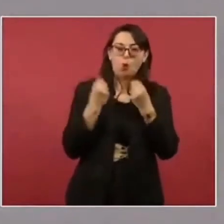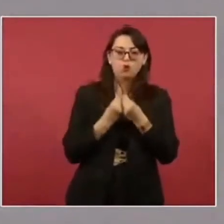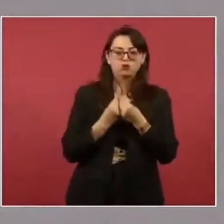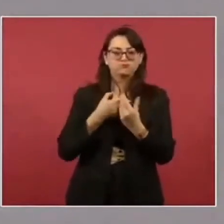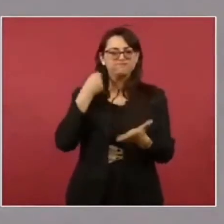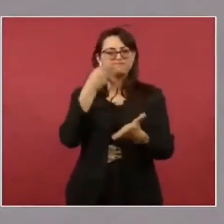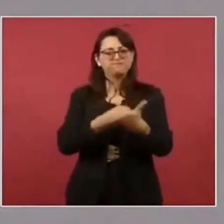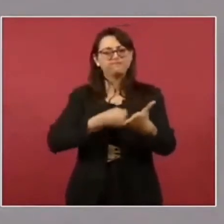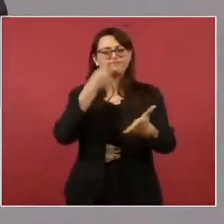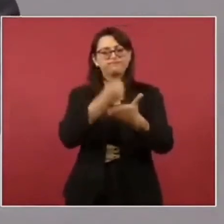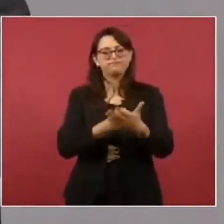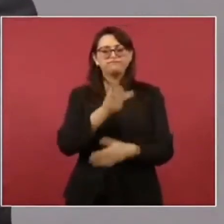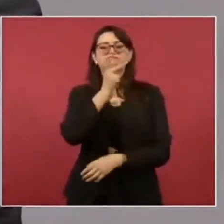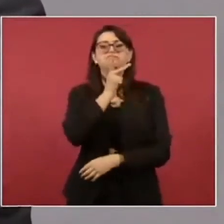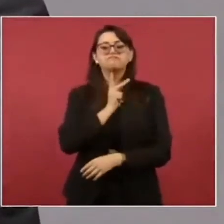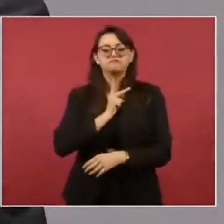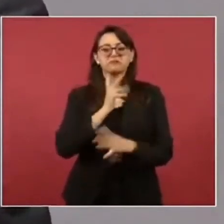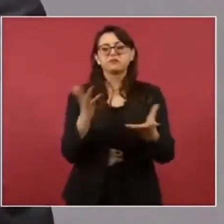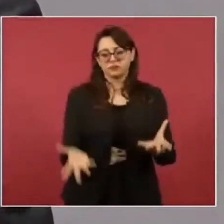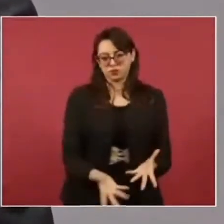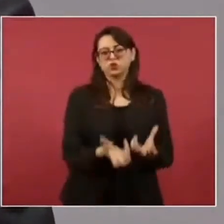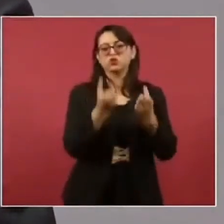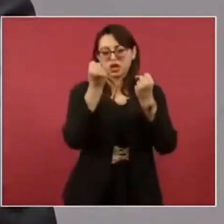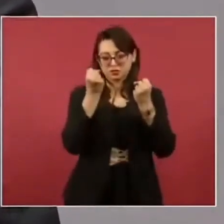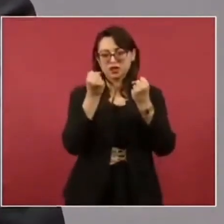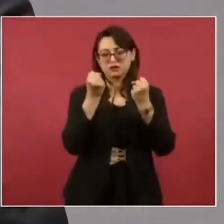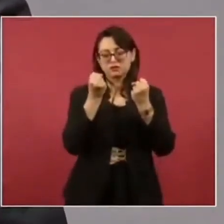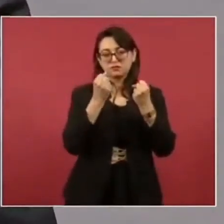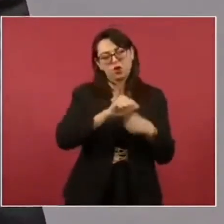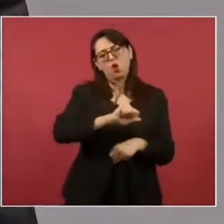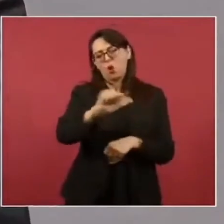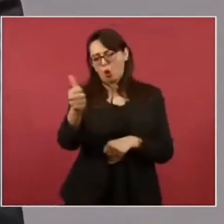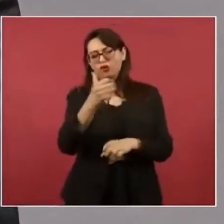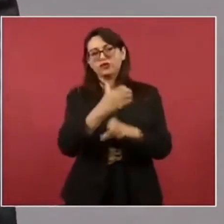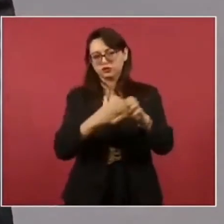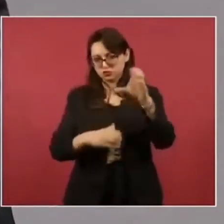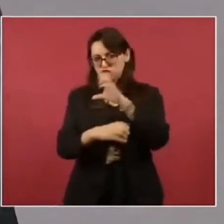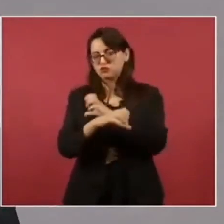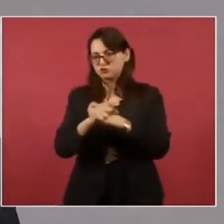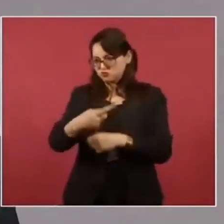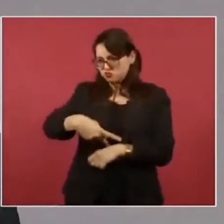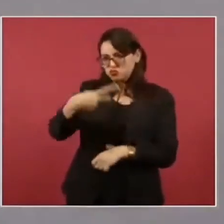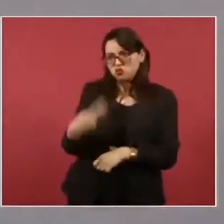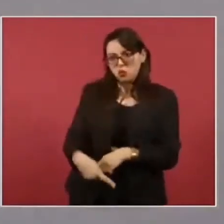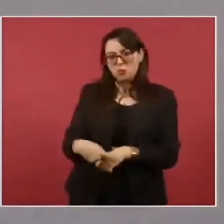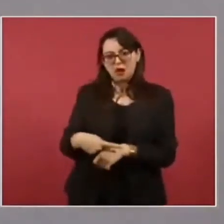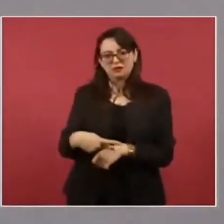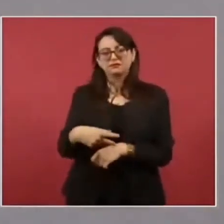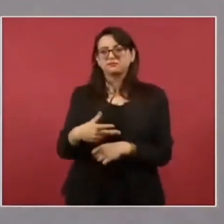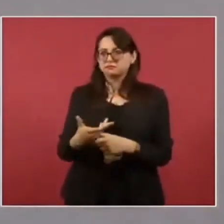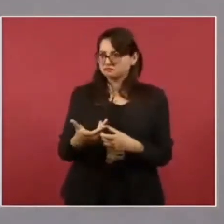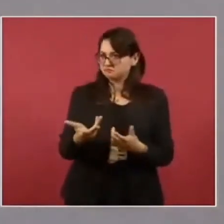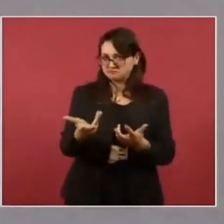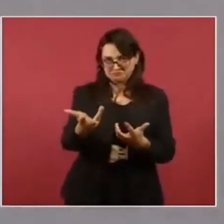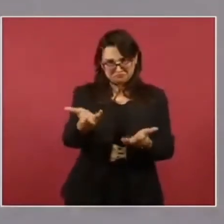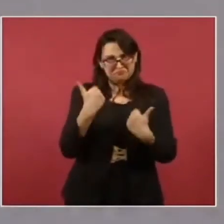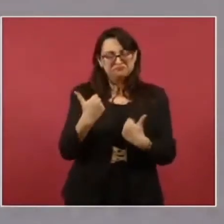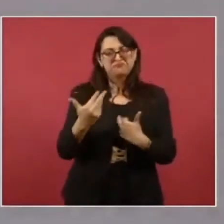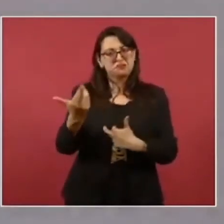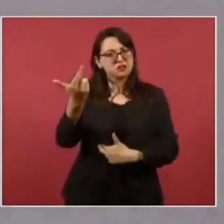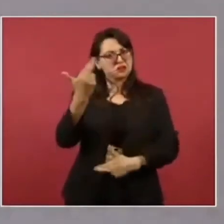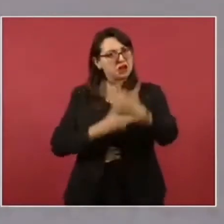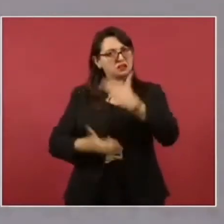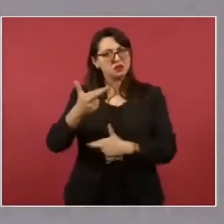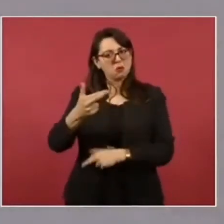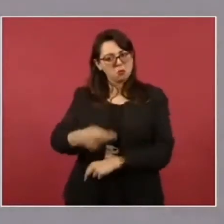expropiación del petróleo y otros bienes de la nación que Porfirio Díaz había